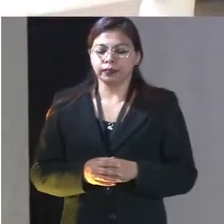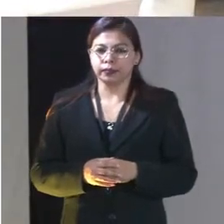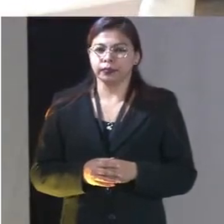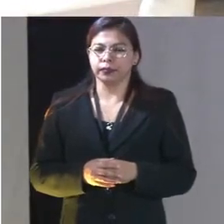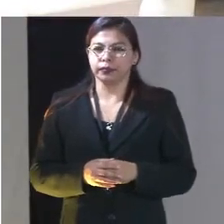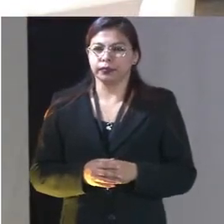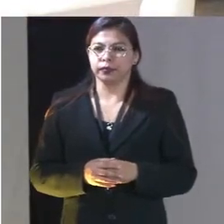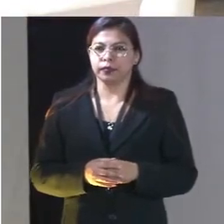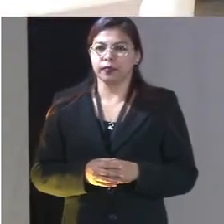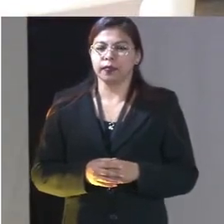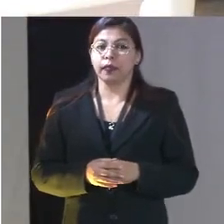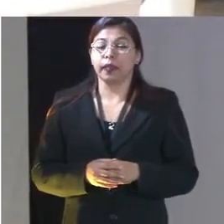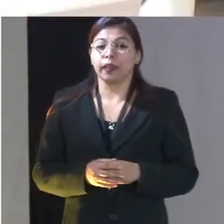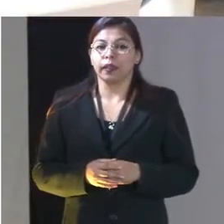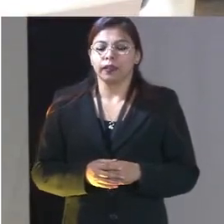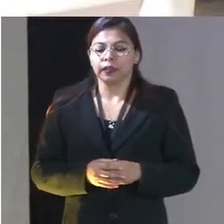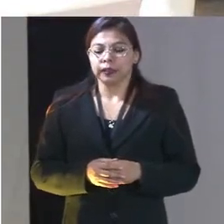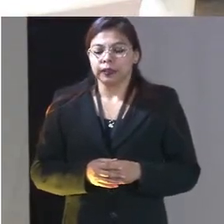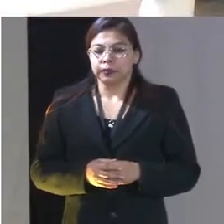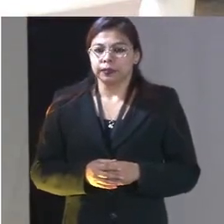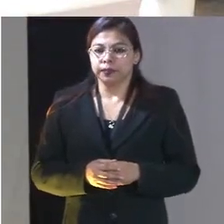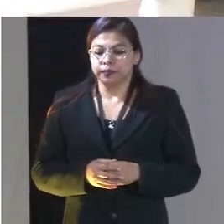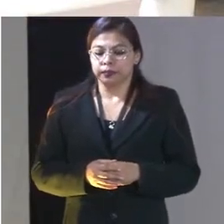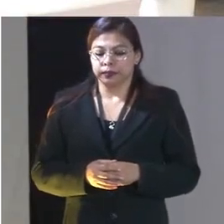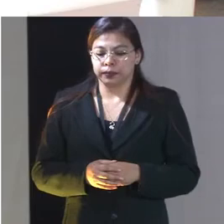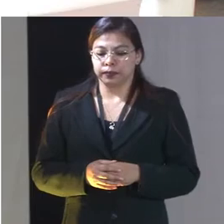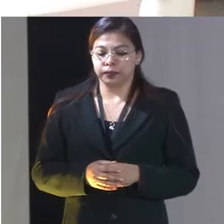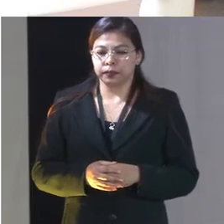Un joven cartonista,